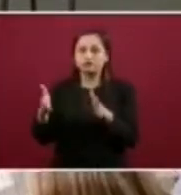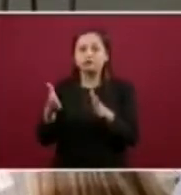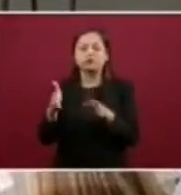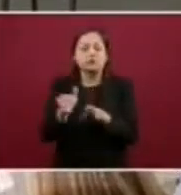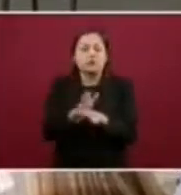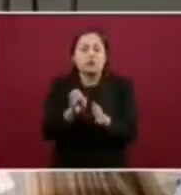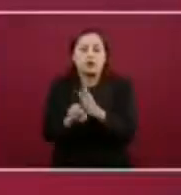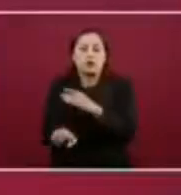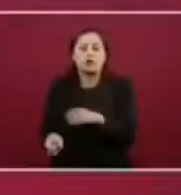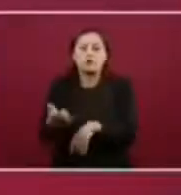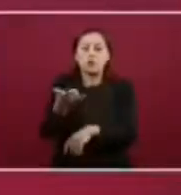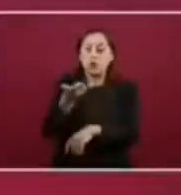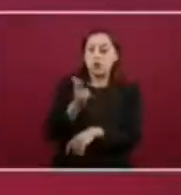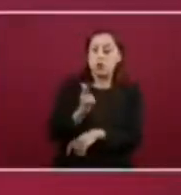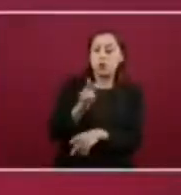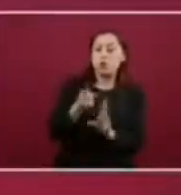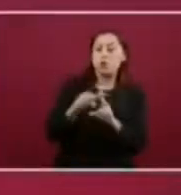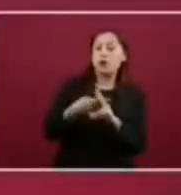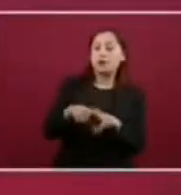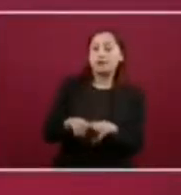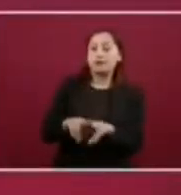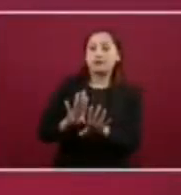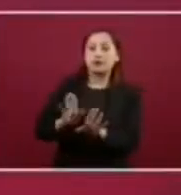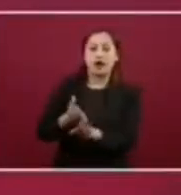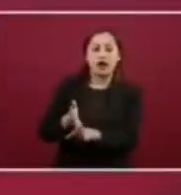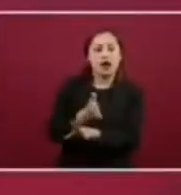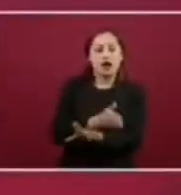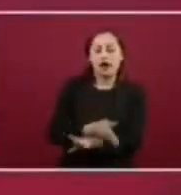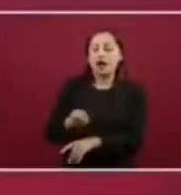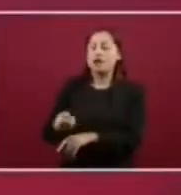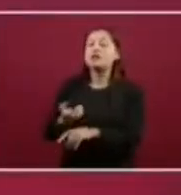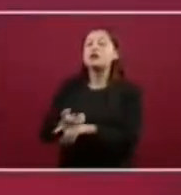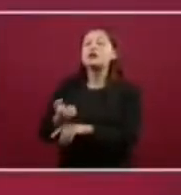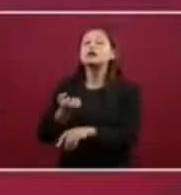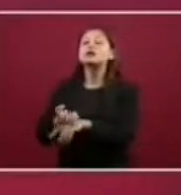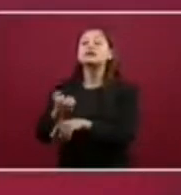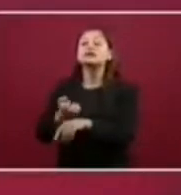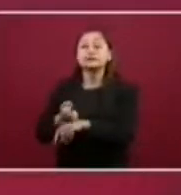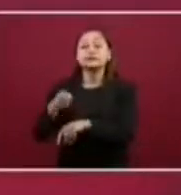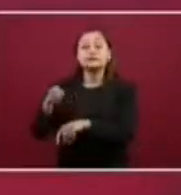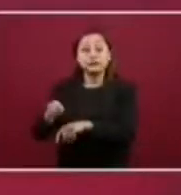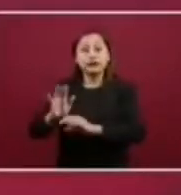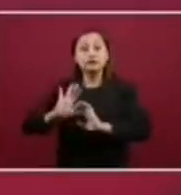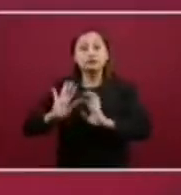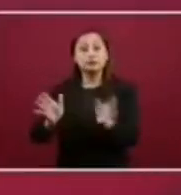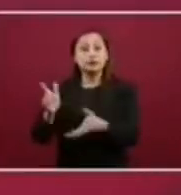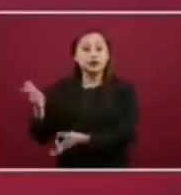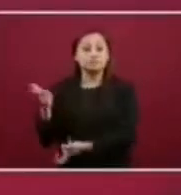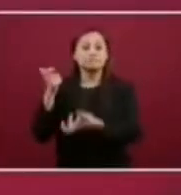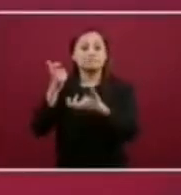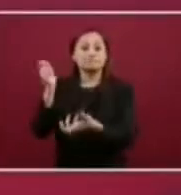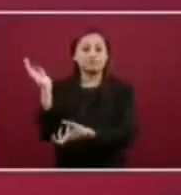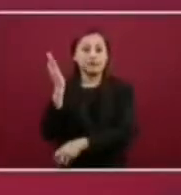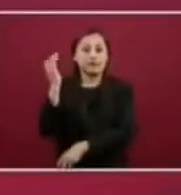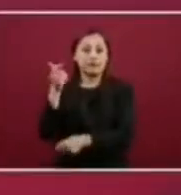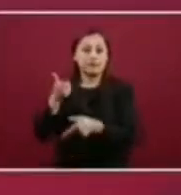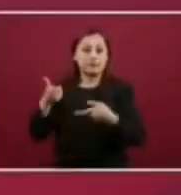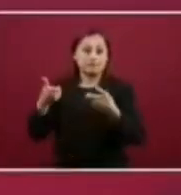puede ser que en un estado ya se esté actuando con recursos federales sino puede ser que no